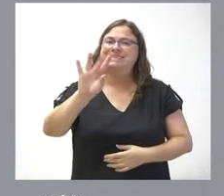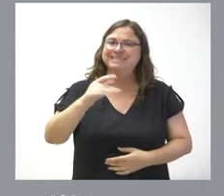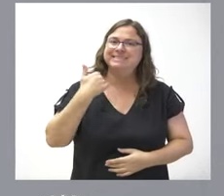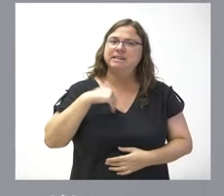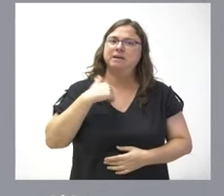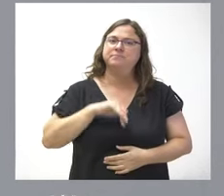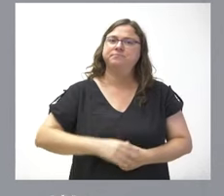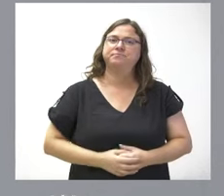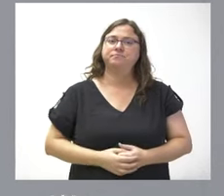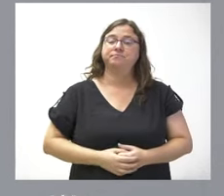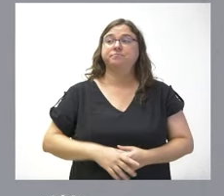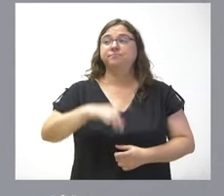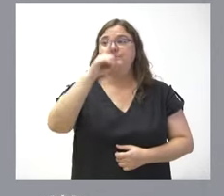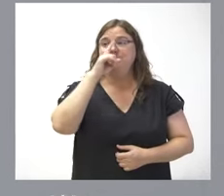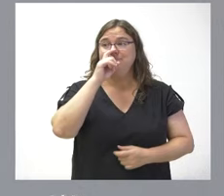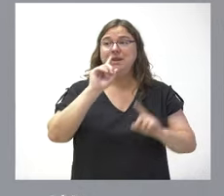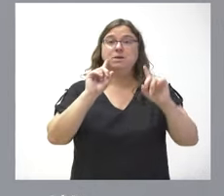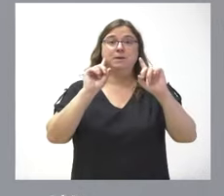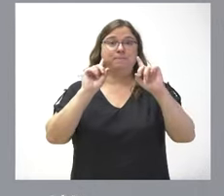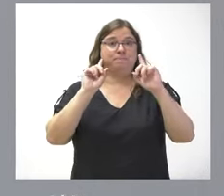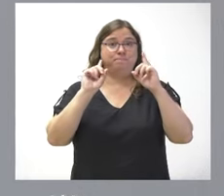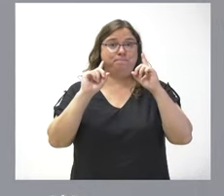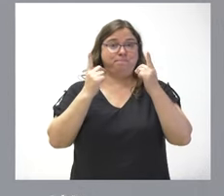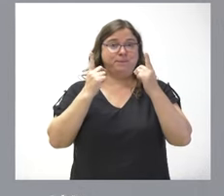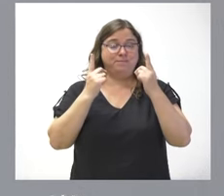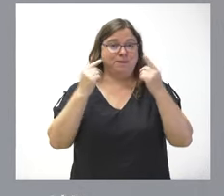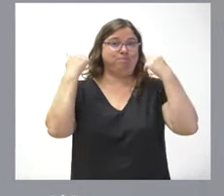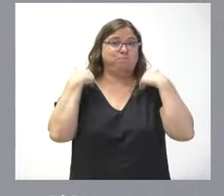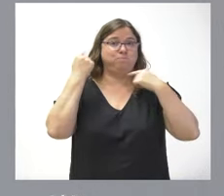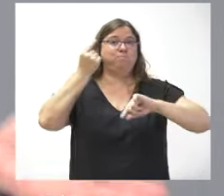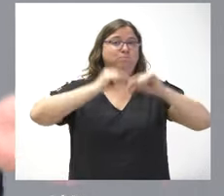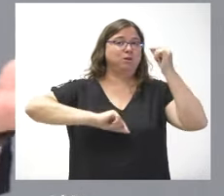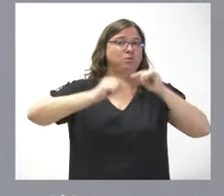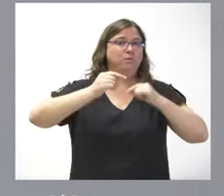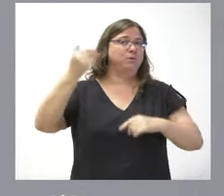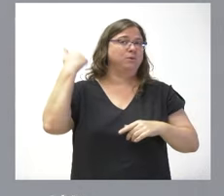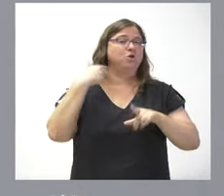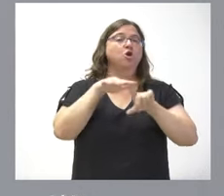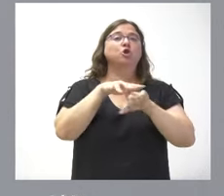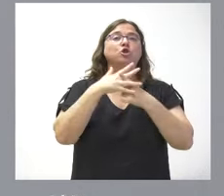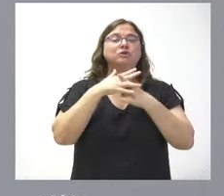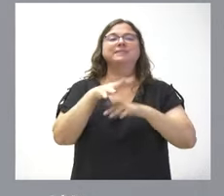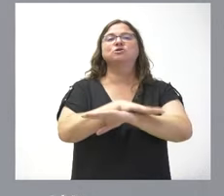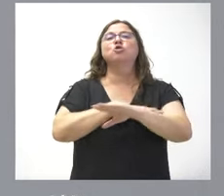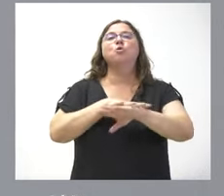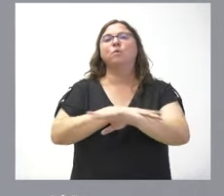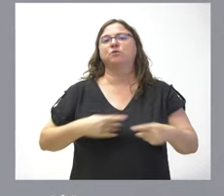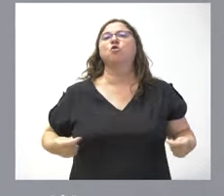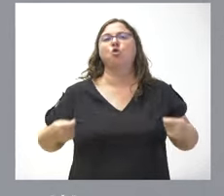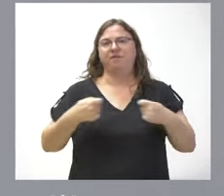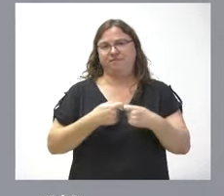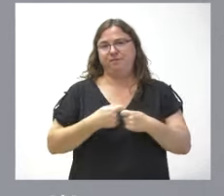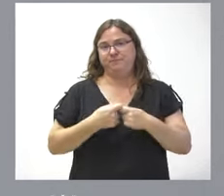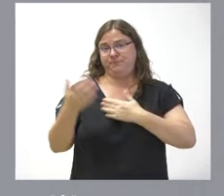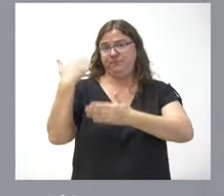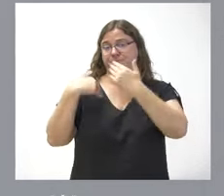y hay que recordarlo la primera carga del presupuesto se produjo en el contexto de un gobierno de coalición pero desde